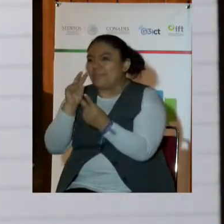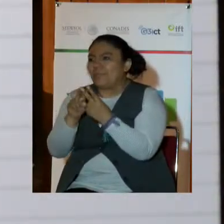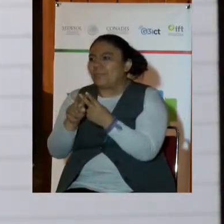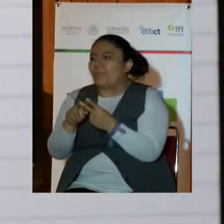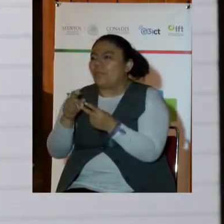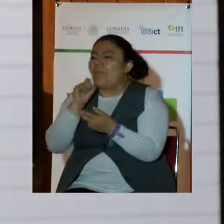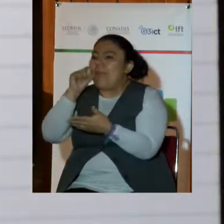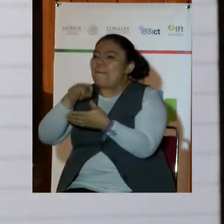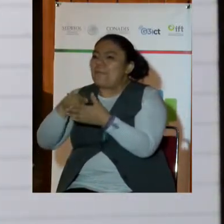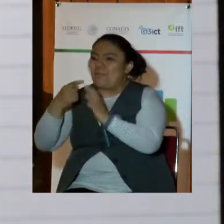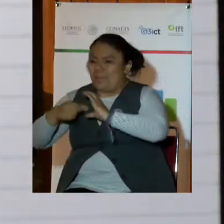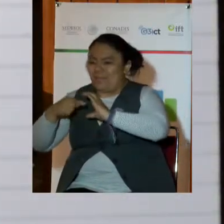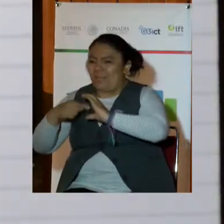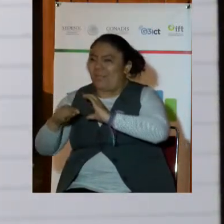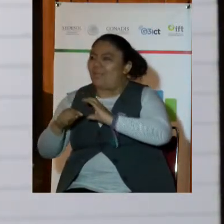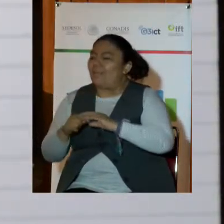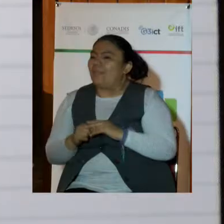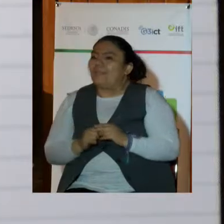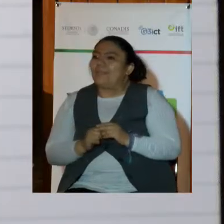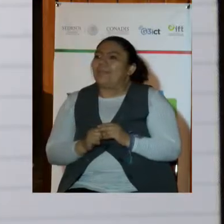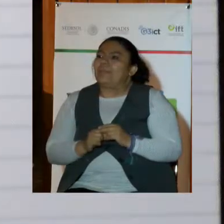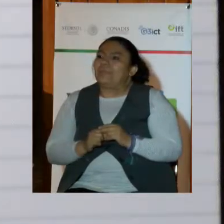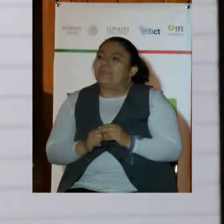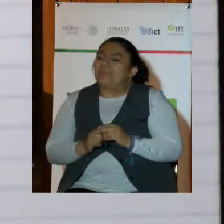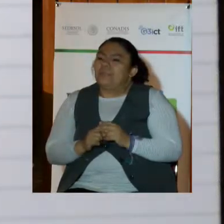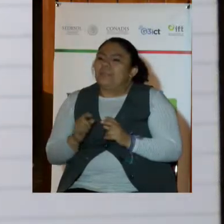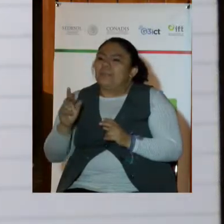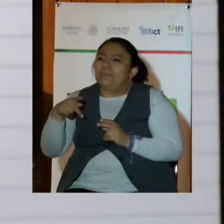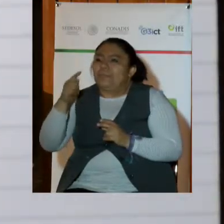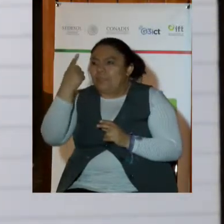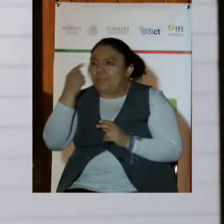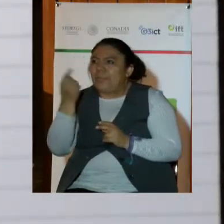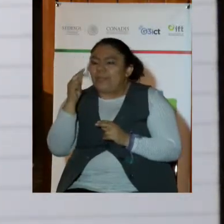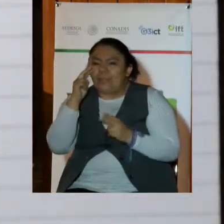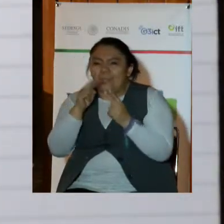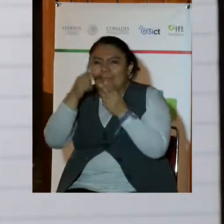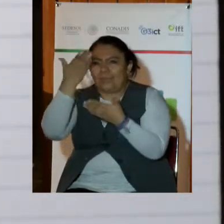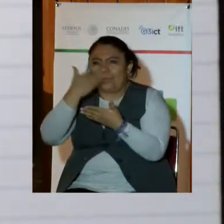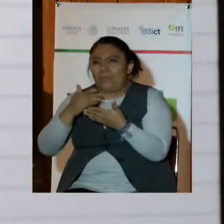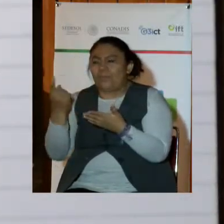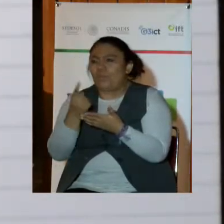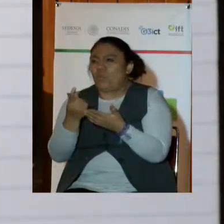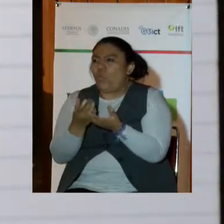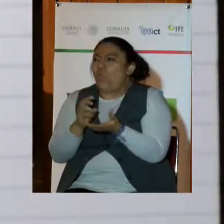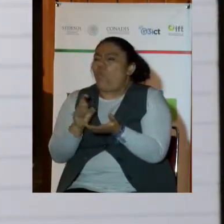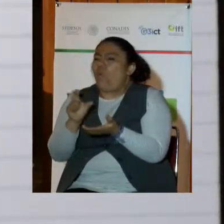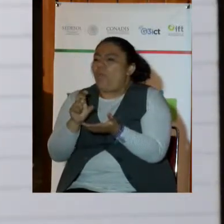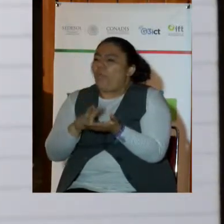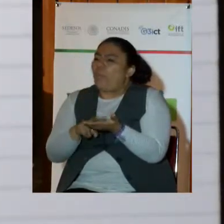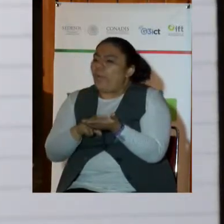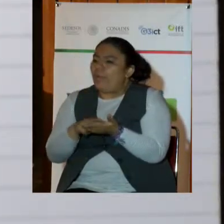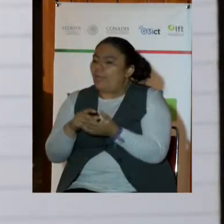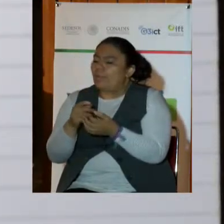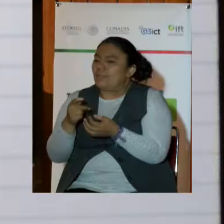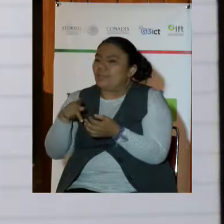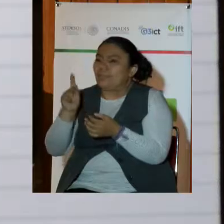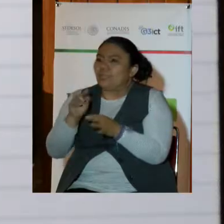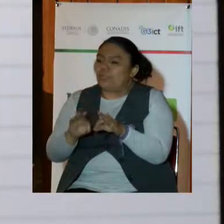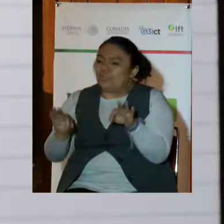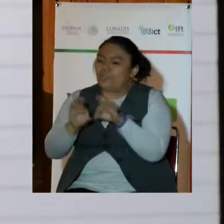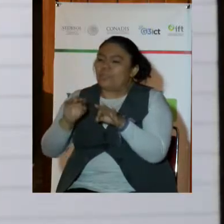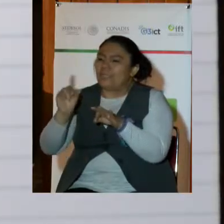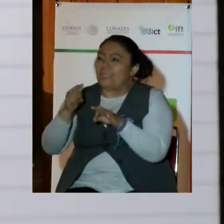decir, te voy a hacer tu página accesible o te voy a hacer tu página de internet, normalmente nos hablan en chino porque nadie sabemos programar, confías en él, hay gente que te va a